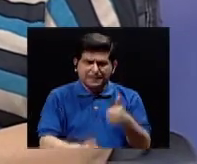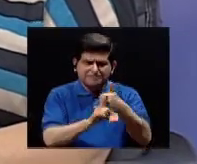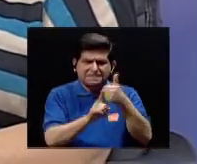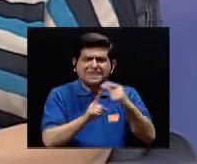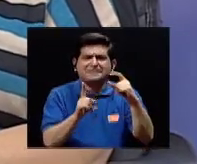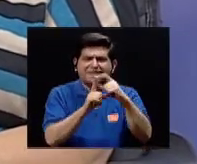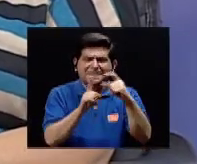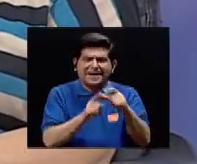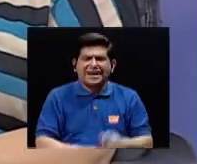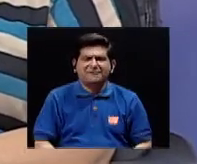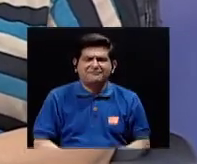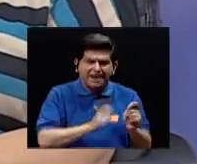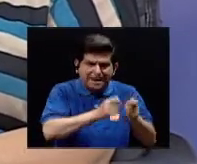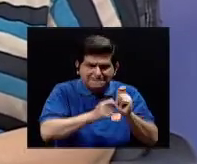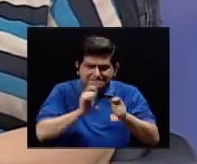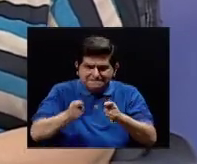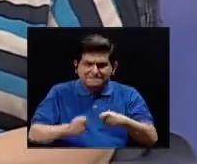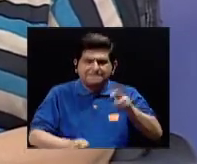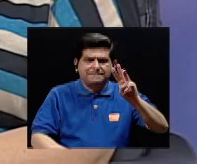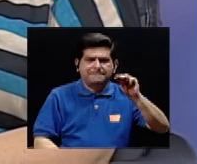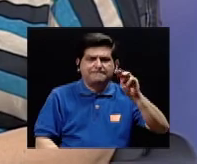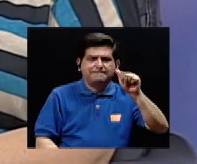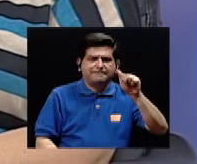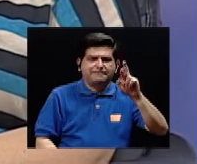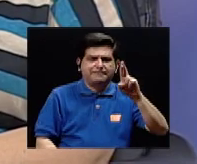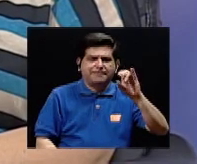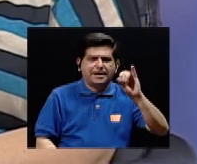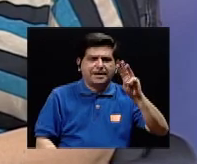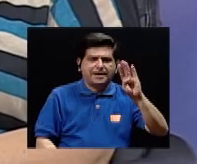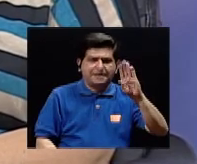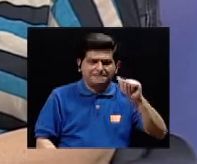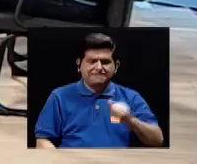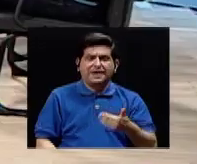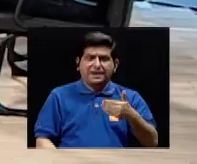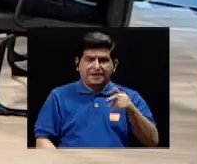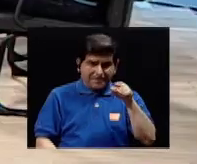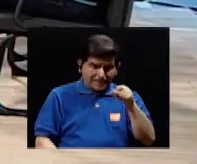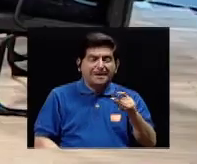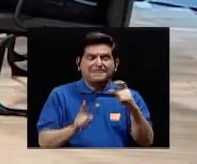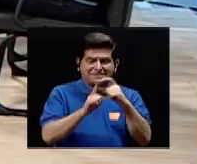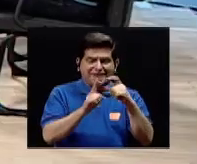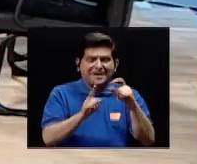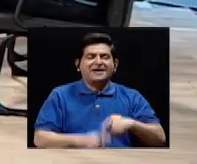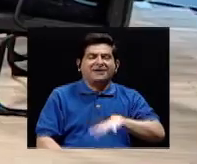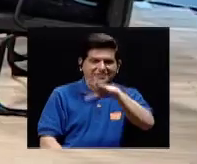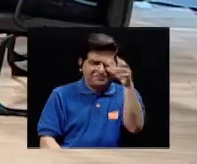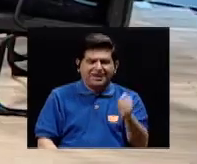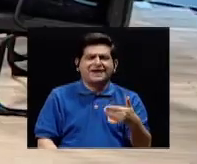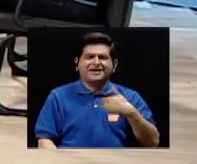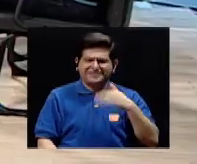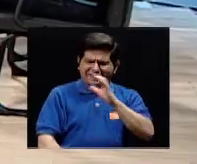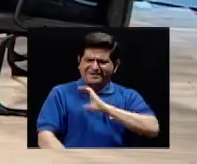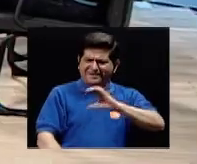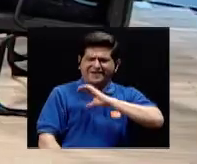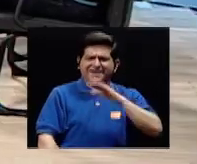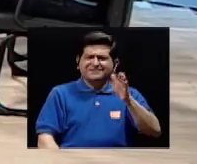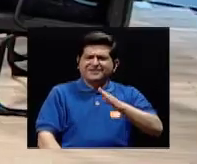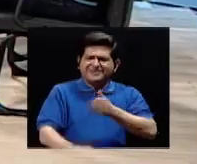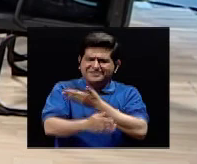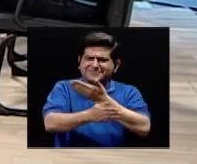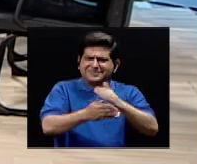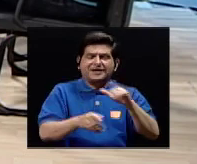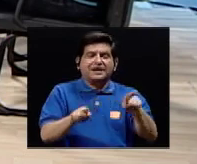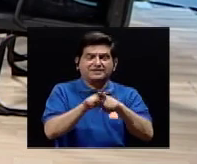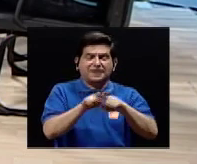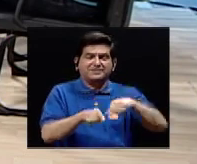misma palabra marimba. Marimba es africana. Sí, sí. Tiene música, ¿verdad? Marimba. Así es. Absolutamente. Sí, suena, es